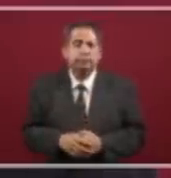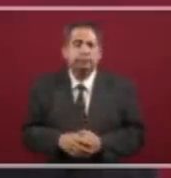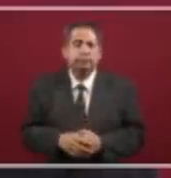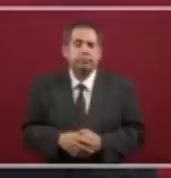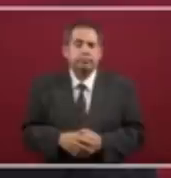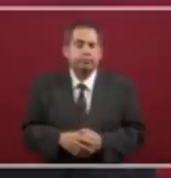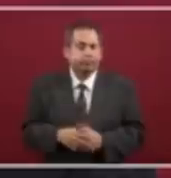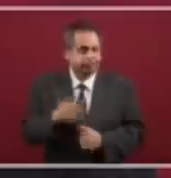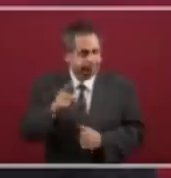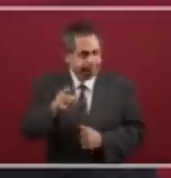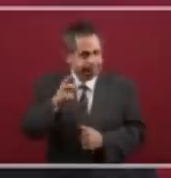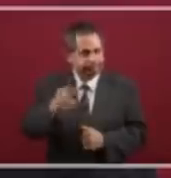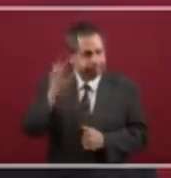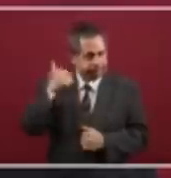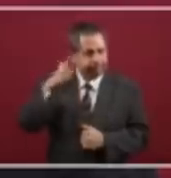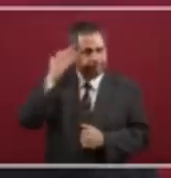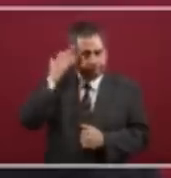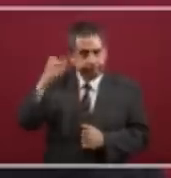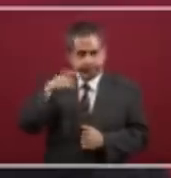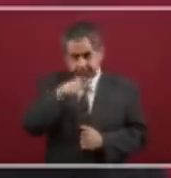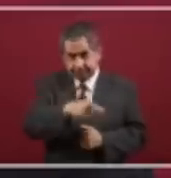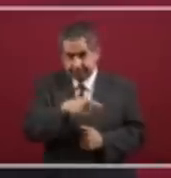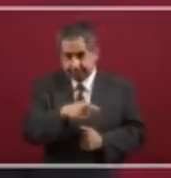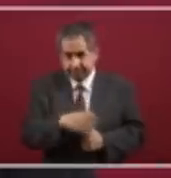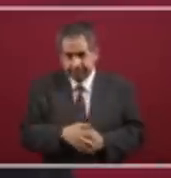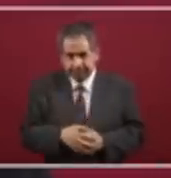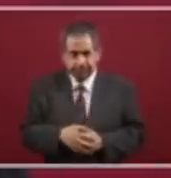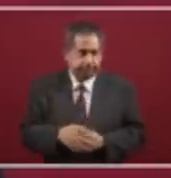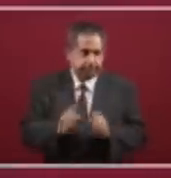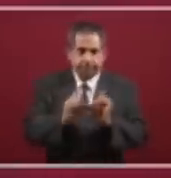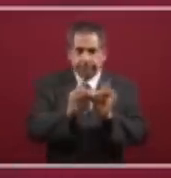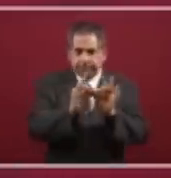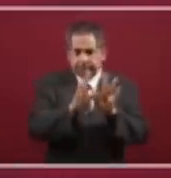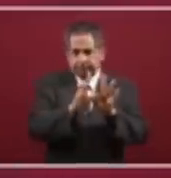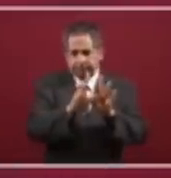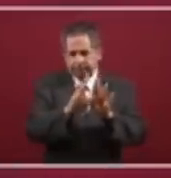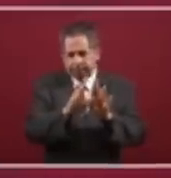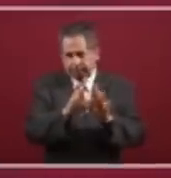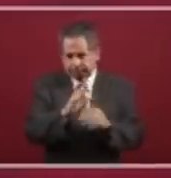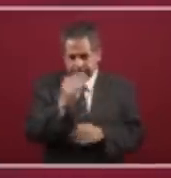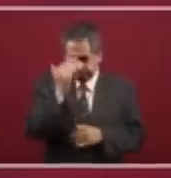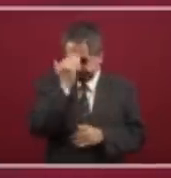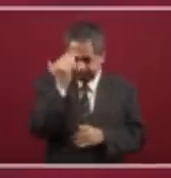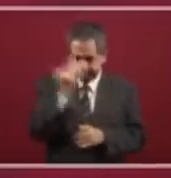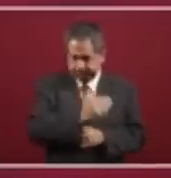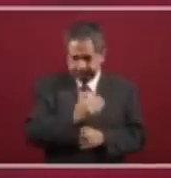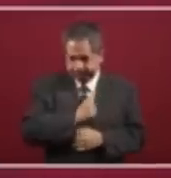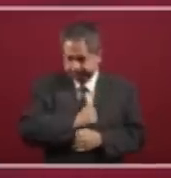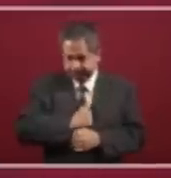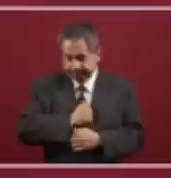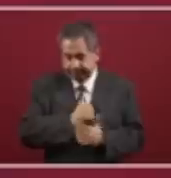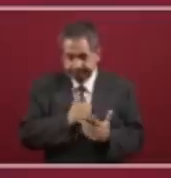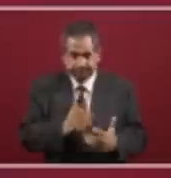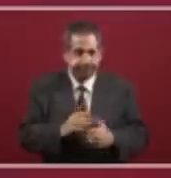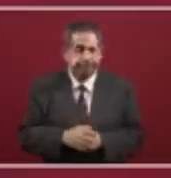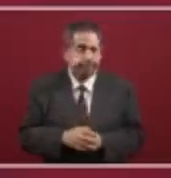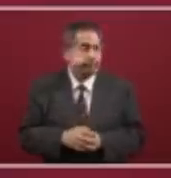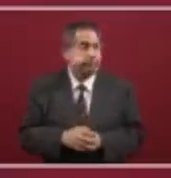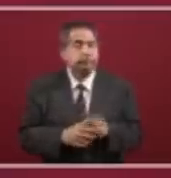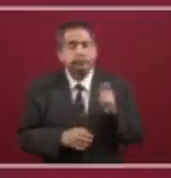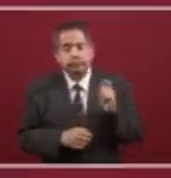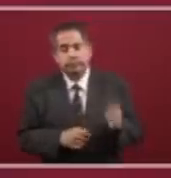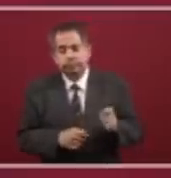en ese entonces cuando sucede esta tragedia lamentable habían